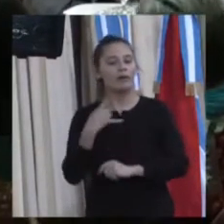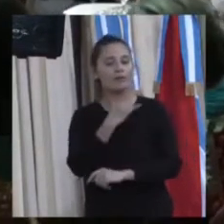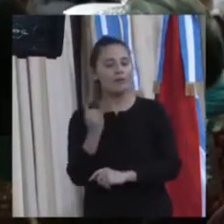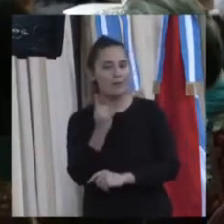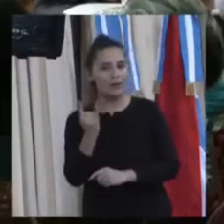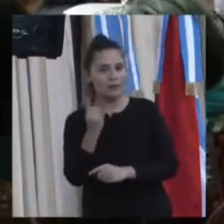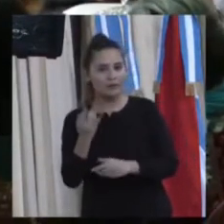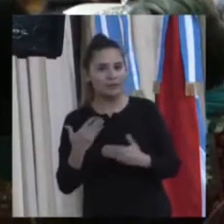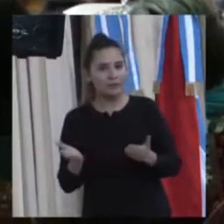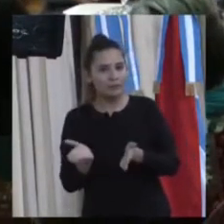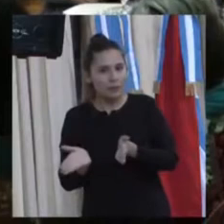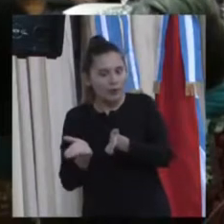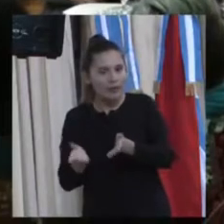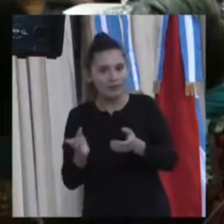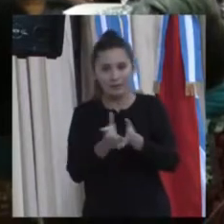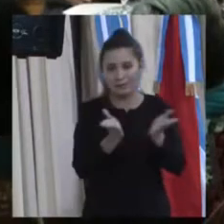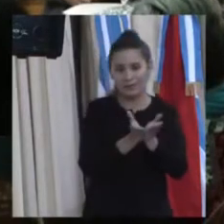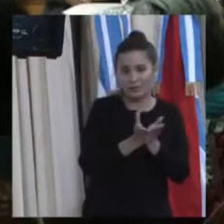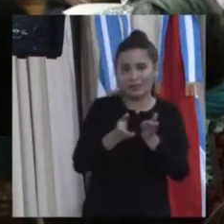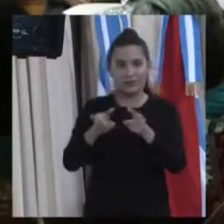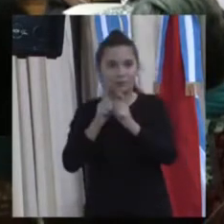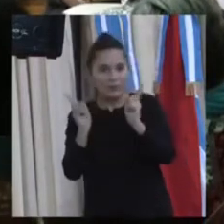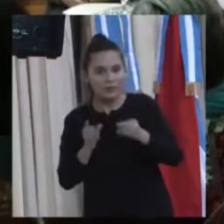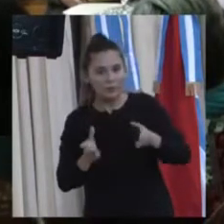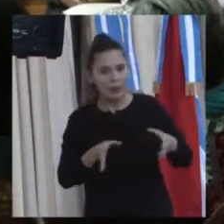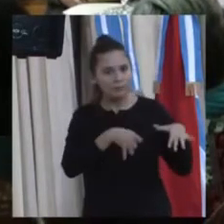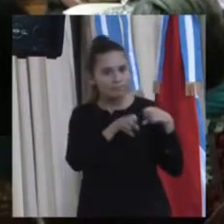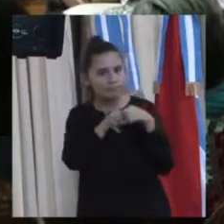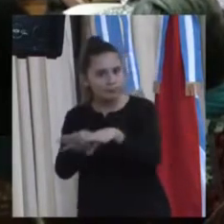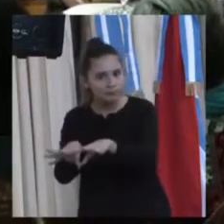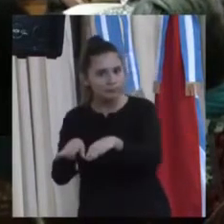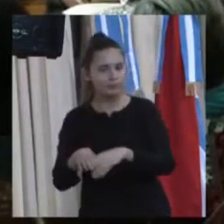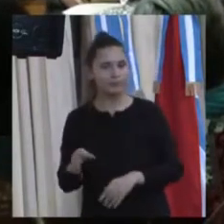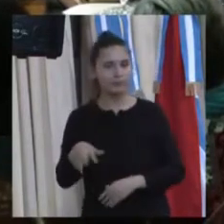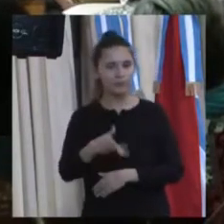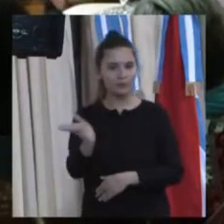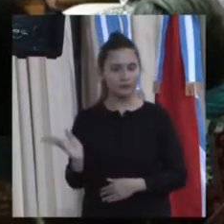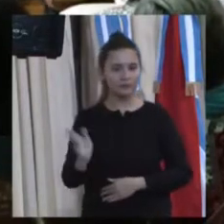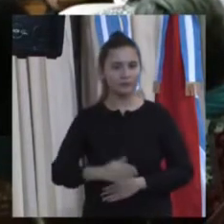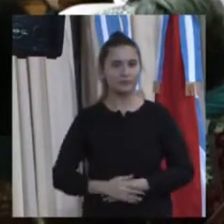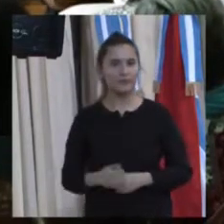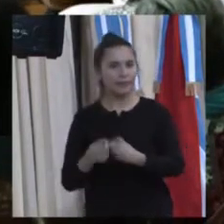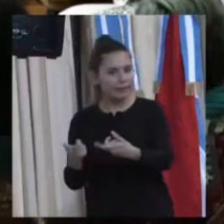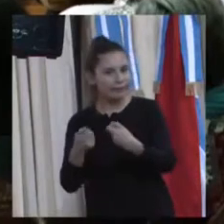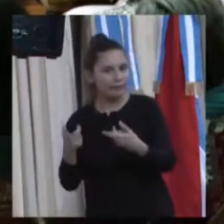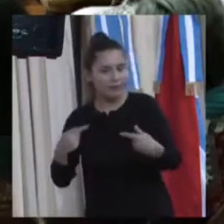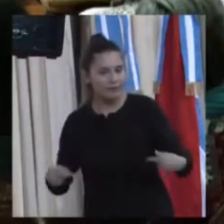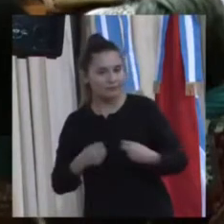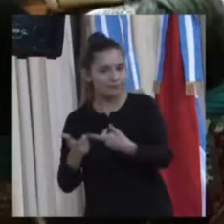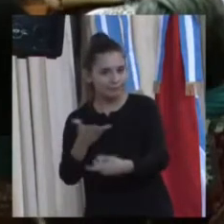instar al estudiante y al profesor a ser útil para alguien más que para ellos mismos, ¿no? Y decía, ¿no?,